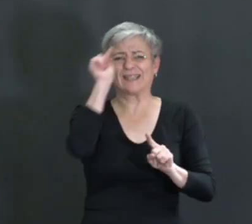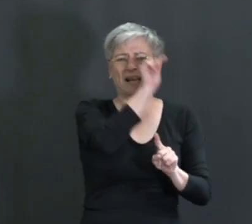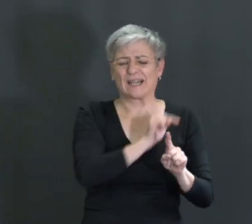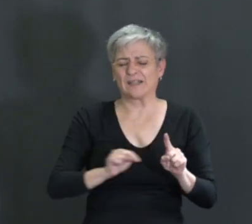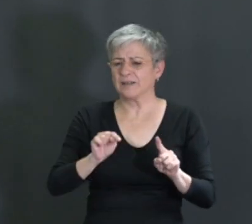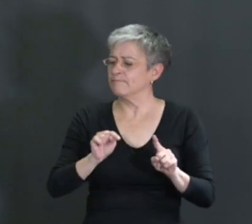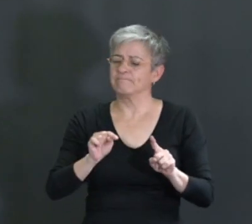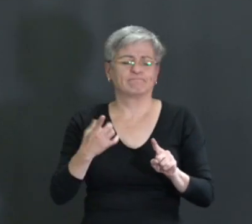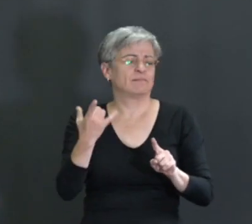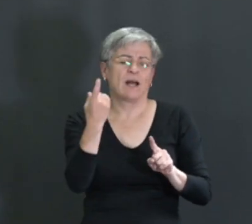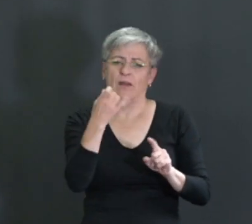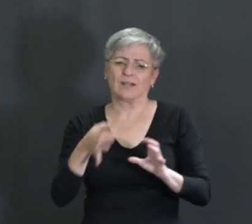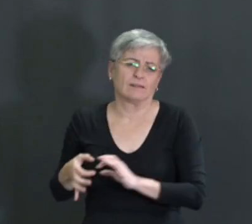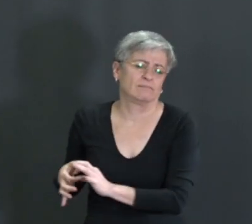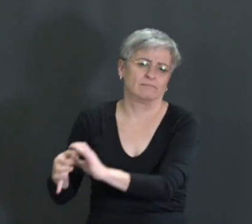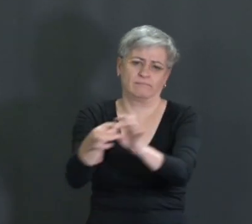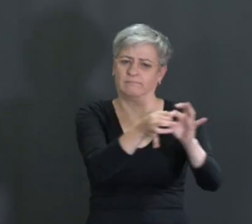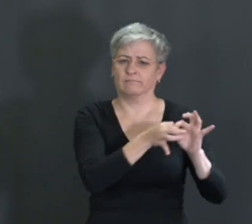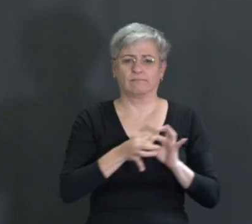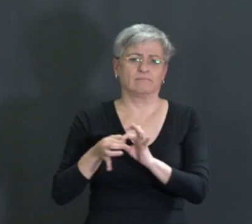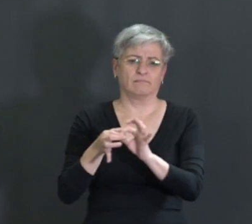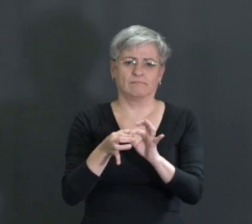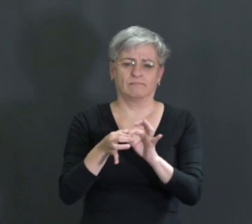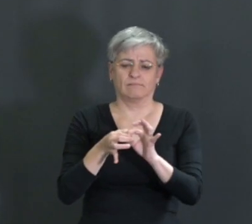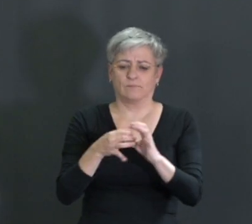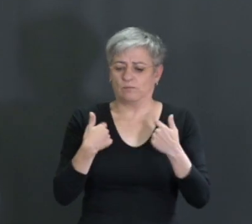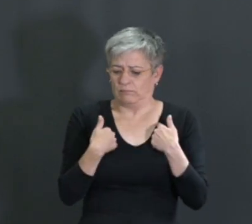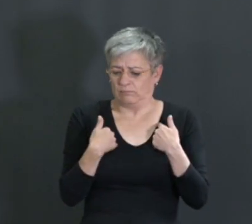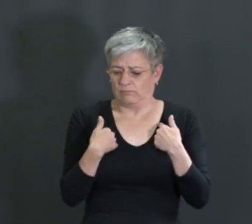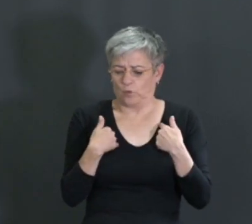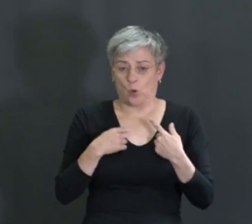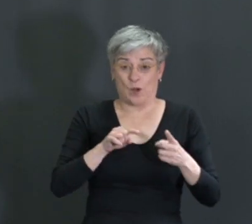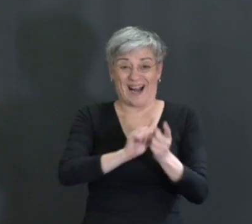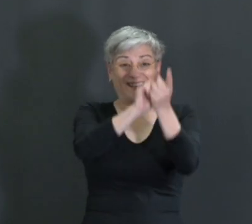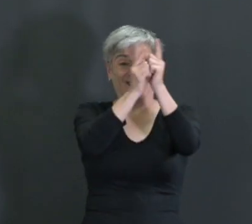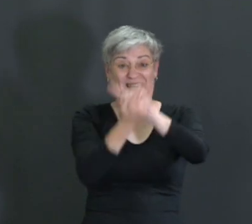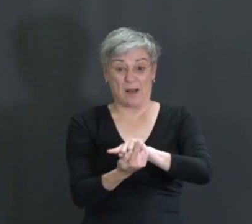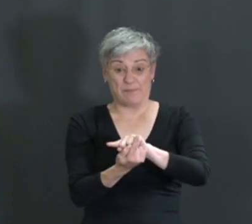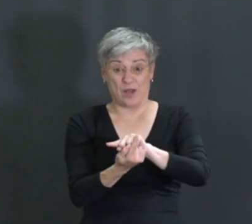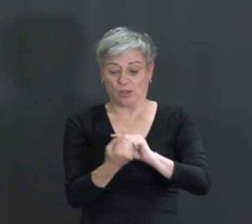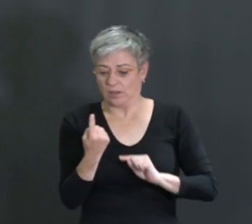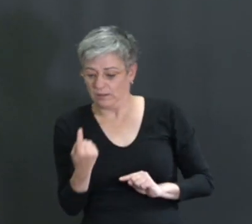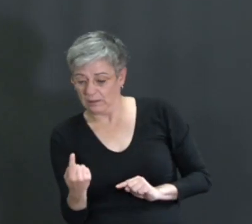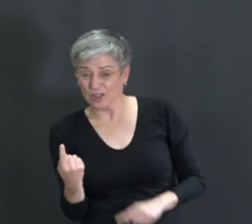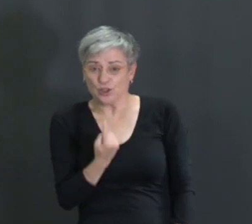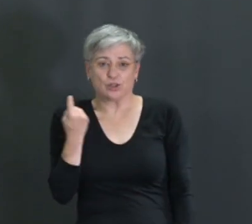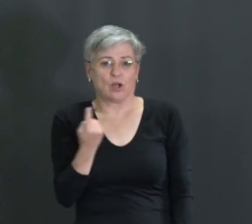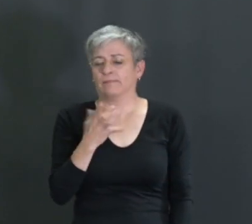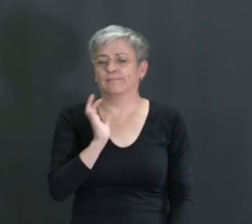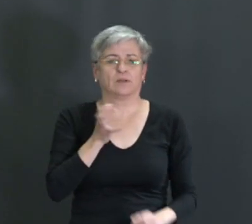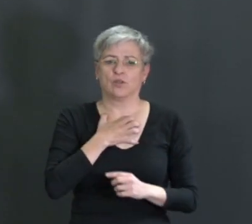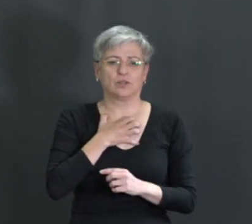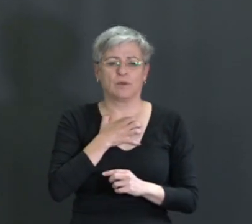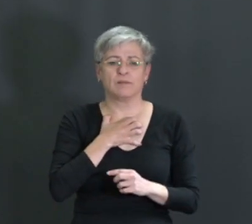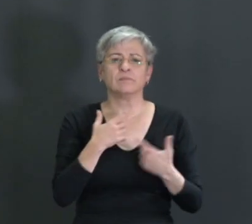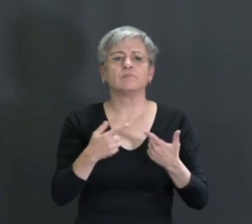hay que trabajar en conjunto. O sea, nadie puede hacer cambios de esta magnitud de forma aislada, ¿no? Y lo